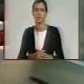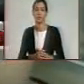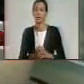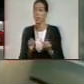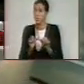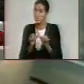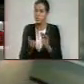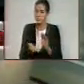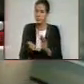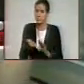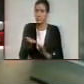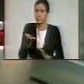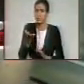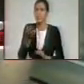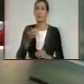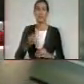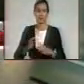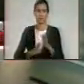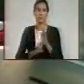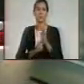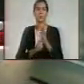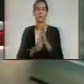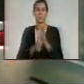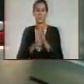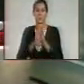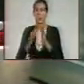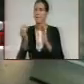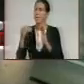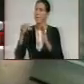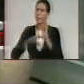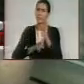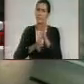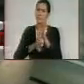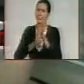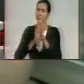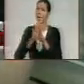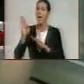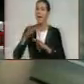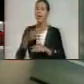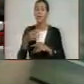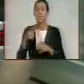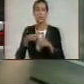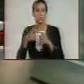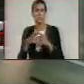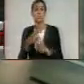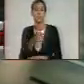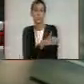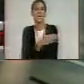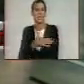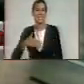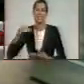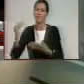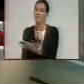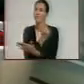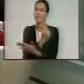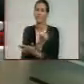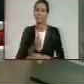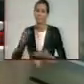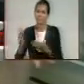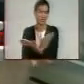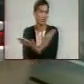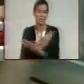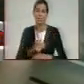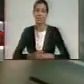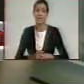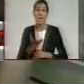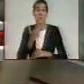seguir subiendo escalones, los escalones de la especie humana. Ahora, ellos desmontarían todo eso. Ellos desmontarían,